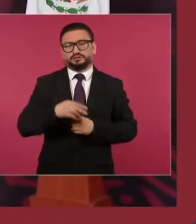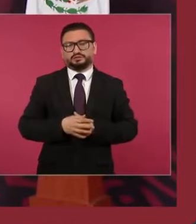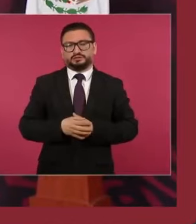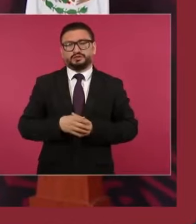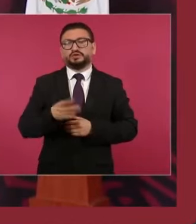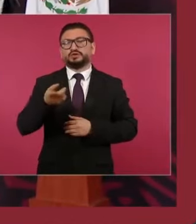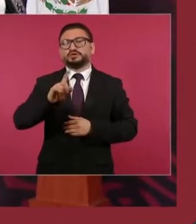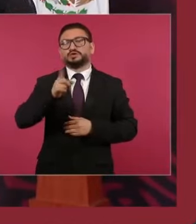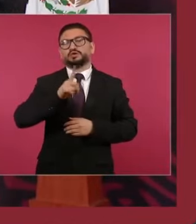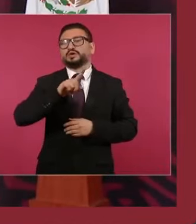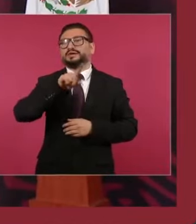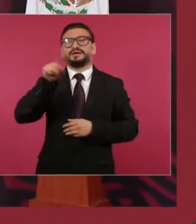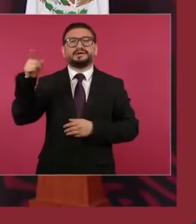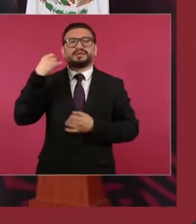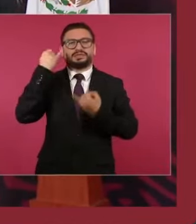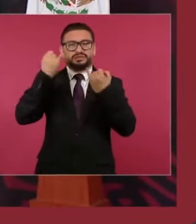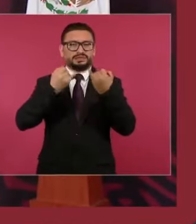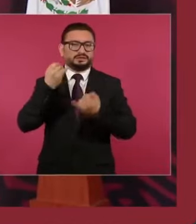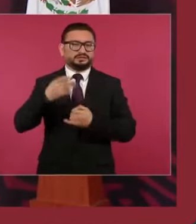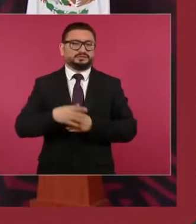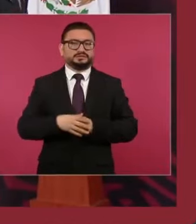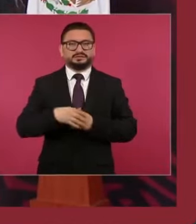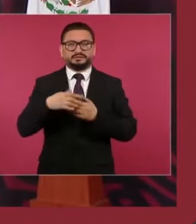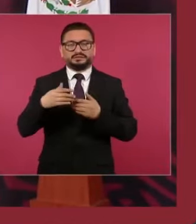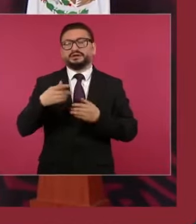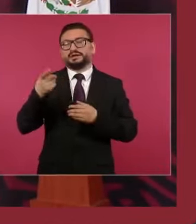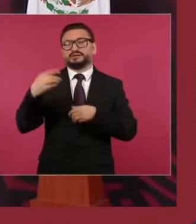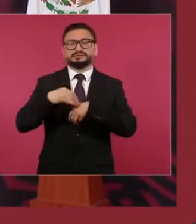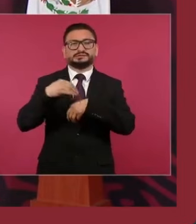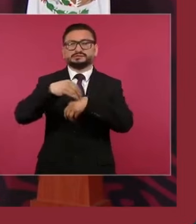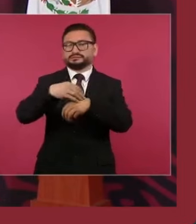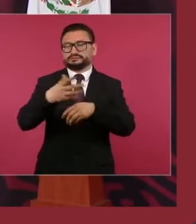No, es que estos se están adelantando,